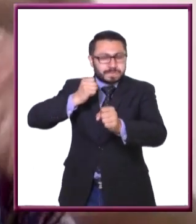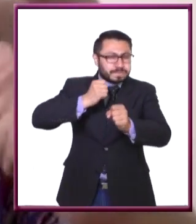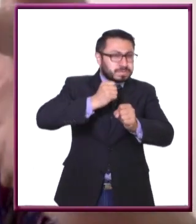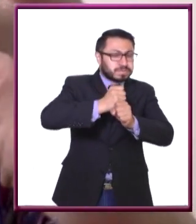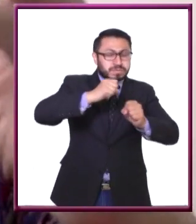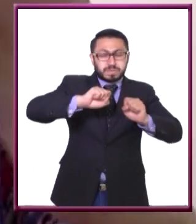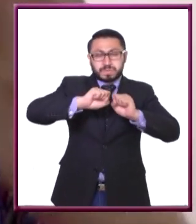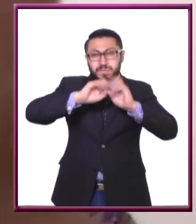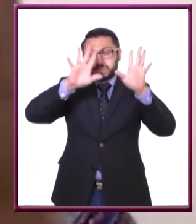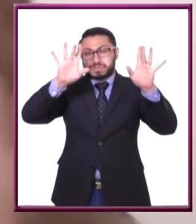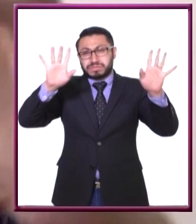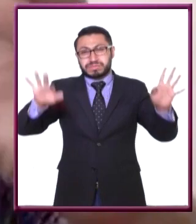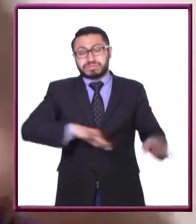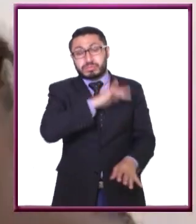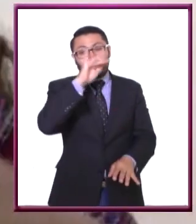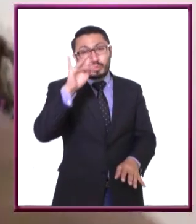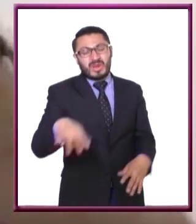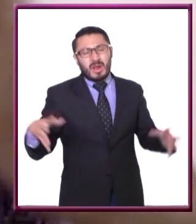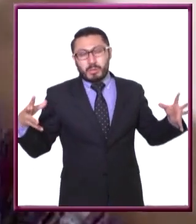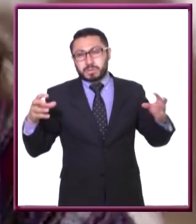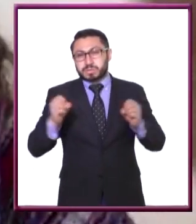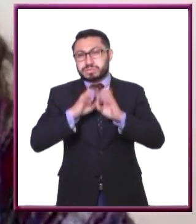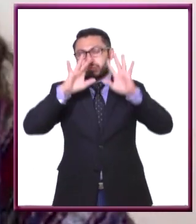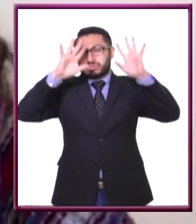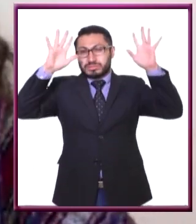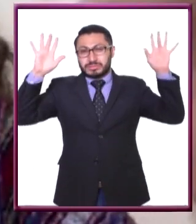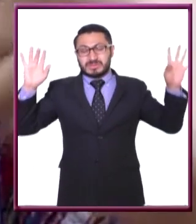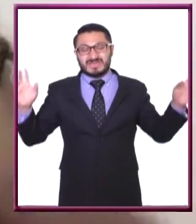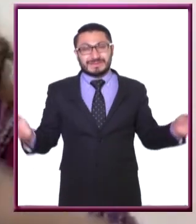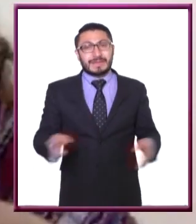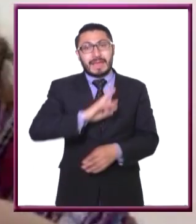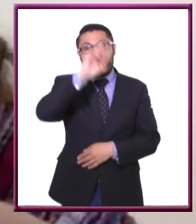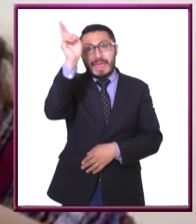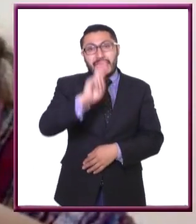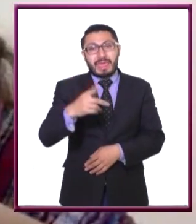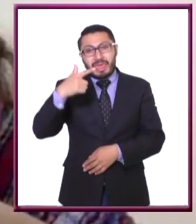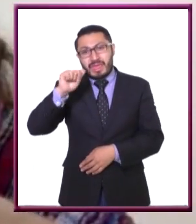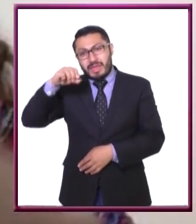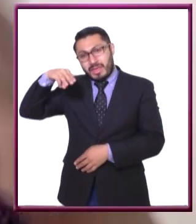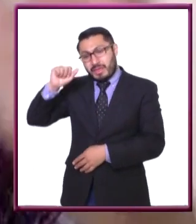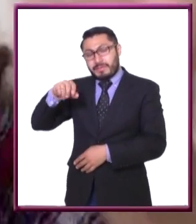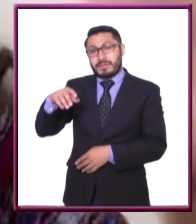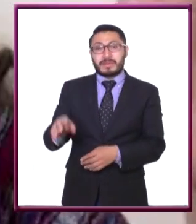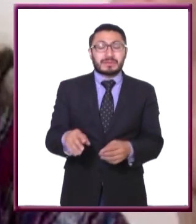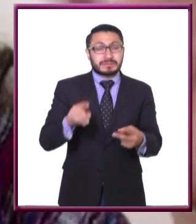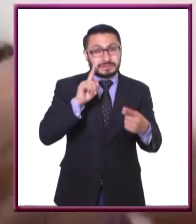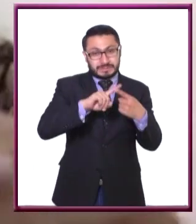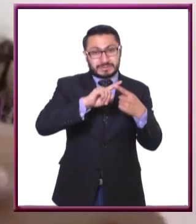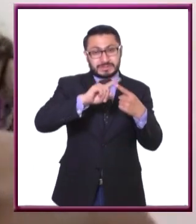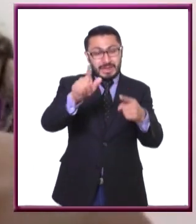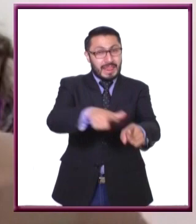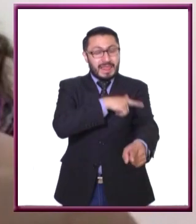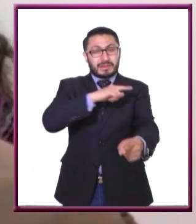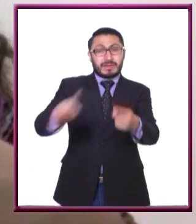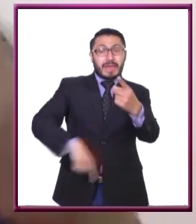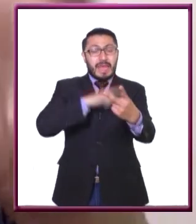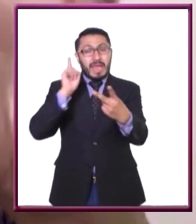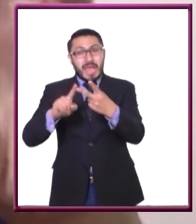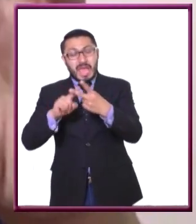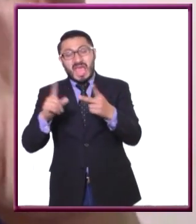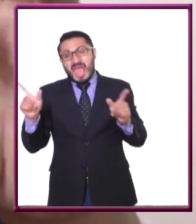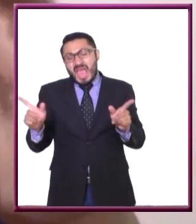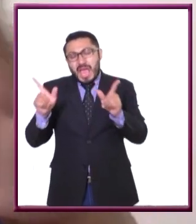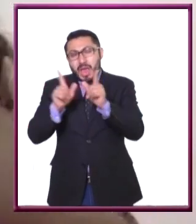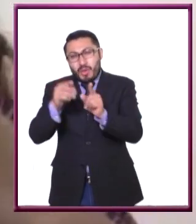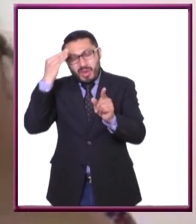y en esta muerte se genera una explosión que genera la emisión de rayos gamma. Los cortos creemos que son